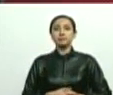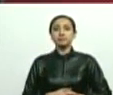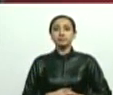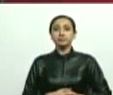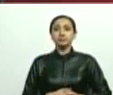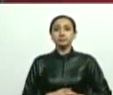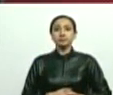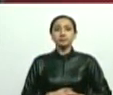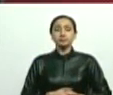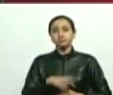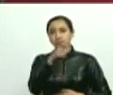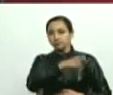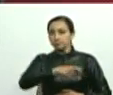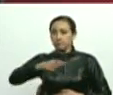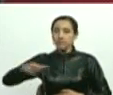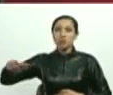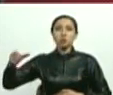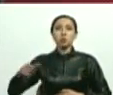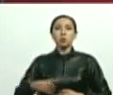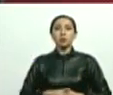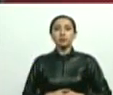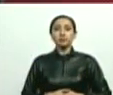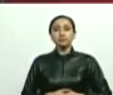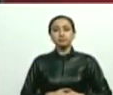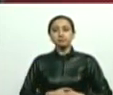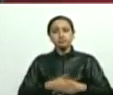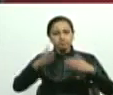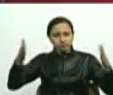miserias que surgen,